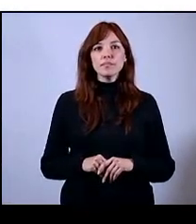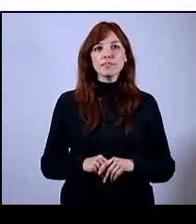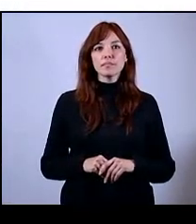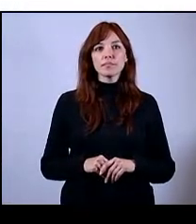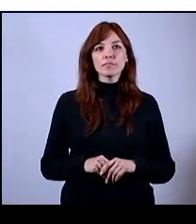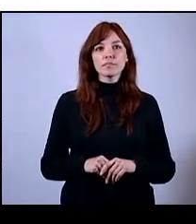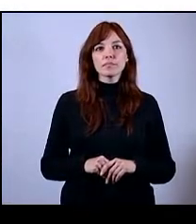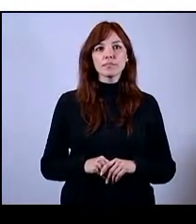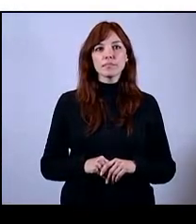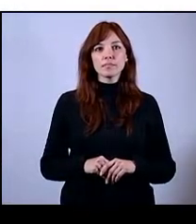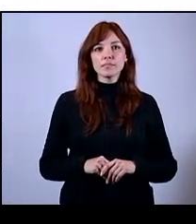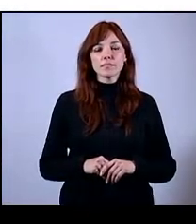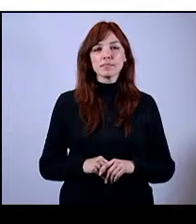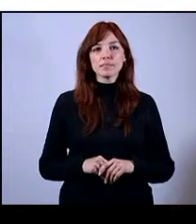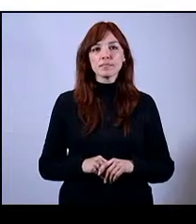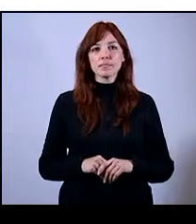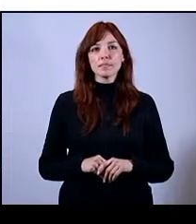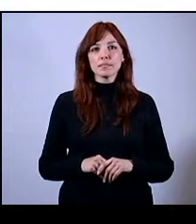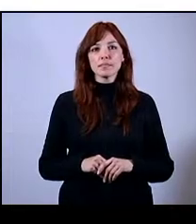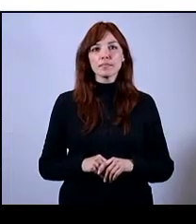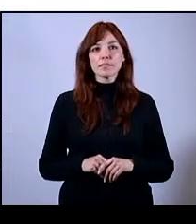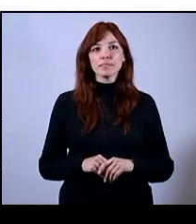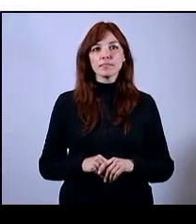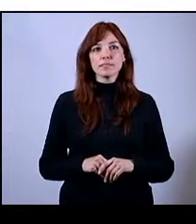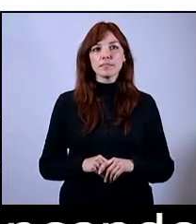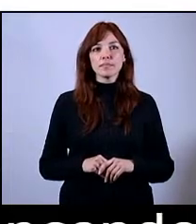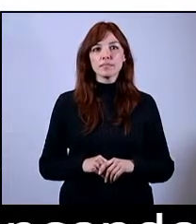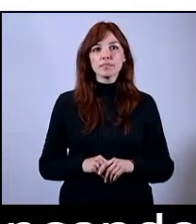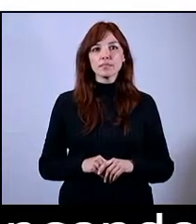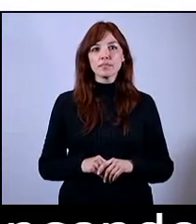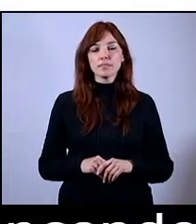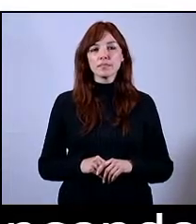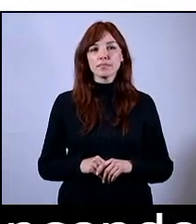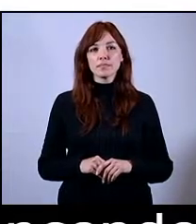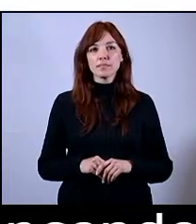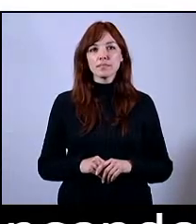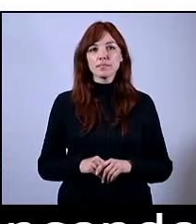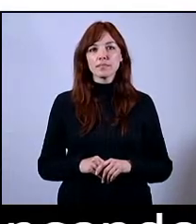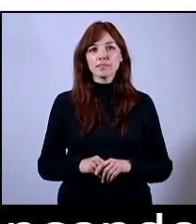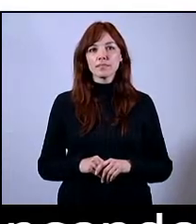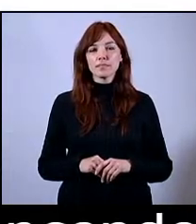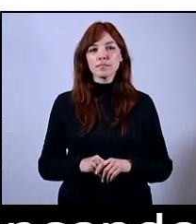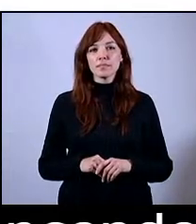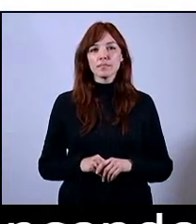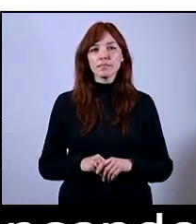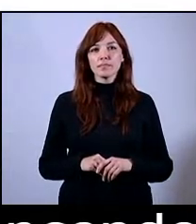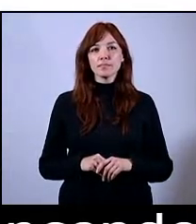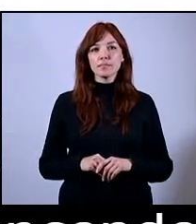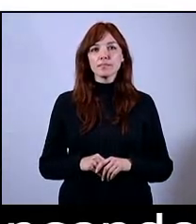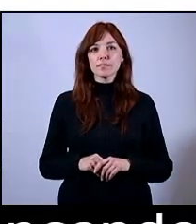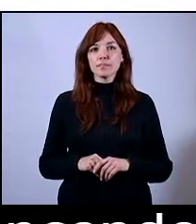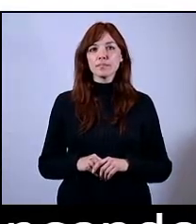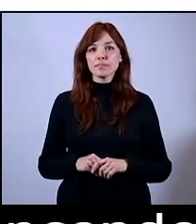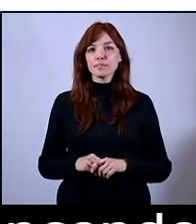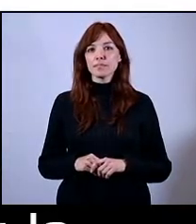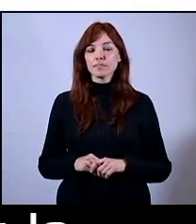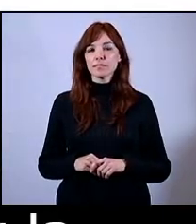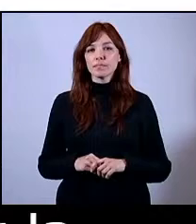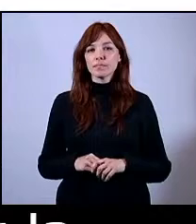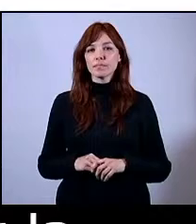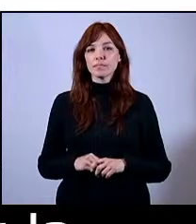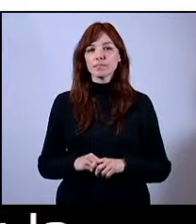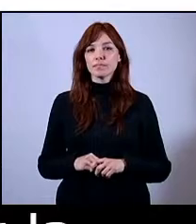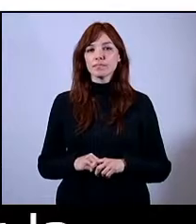No hay que encender el micrófono. Vale, muy bien. Es la primera vez que doy la rueda de prensa del Consejo de Gobierno y